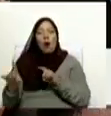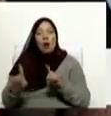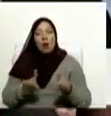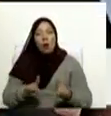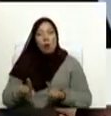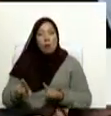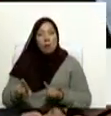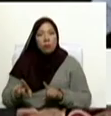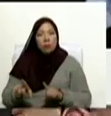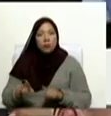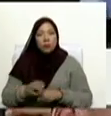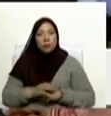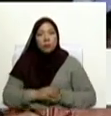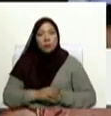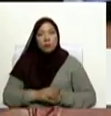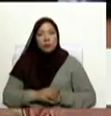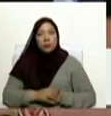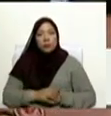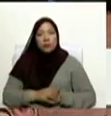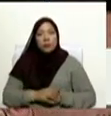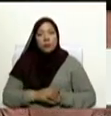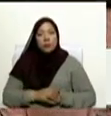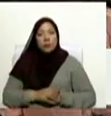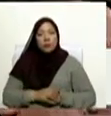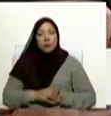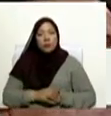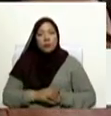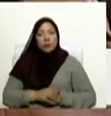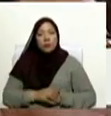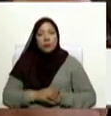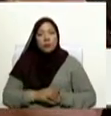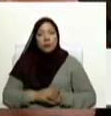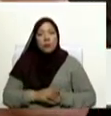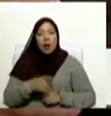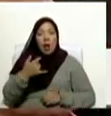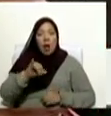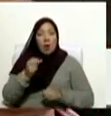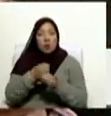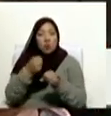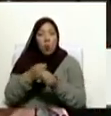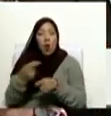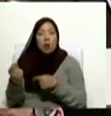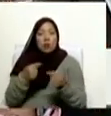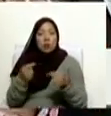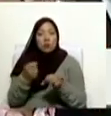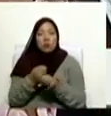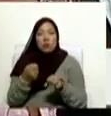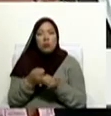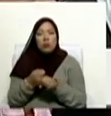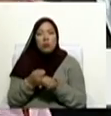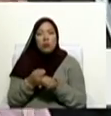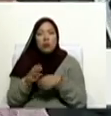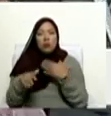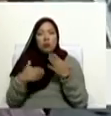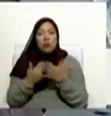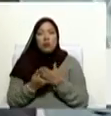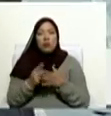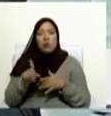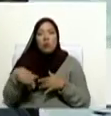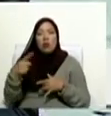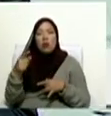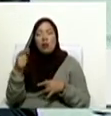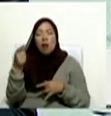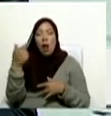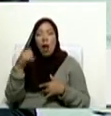cerrado con una expresión viva de la historia en los tiempos